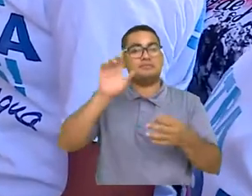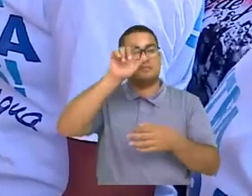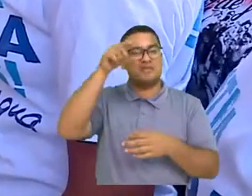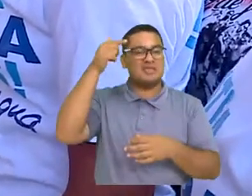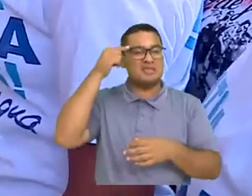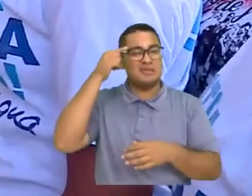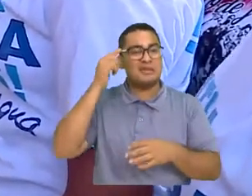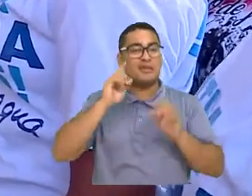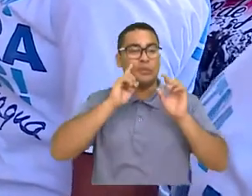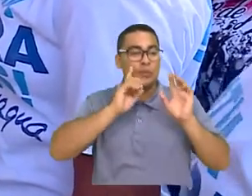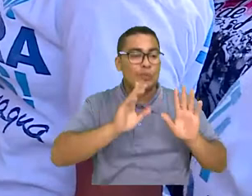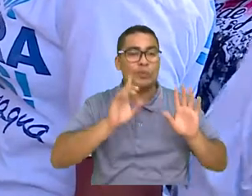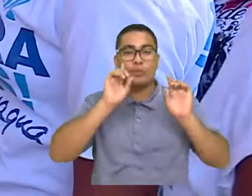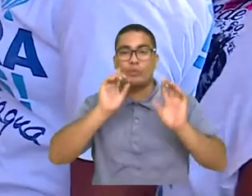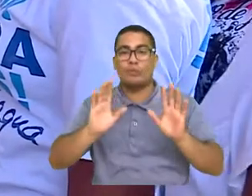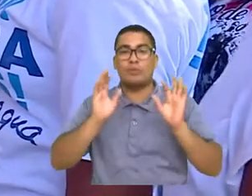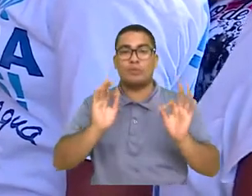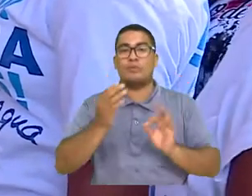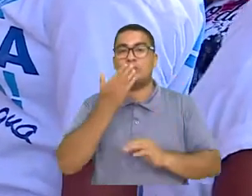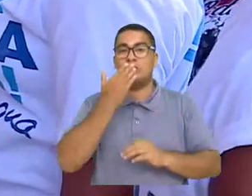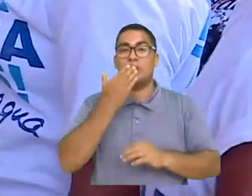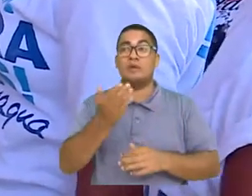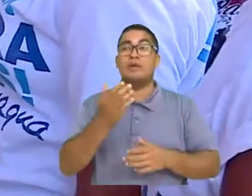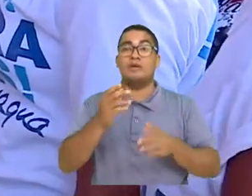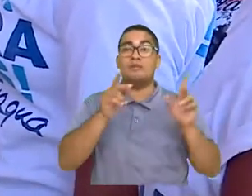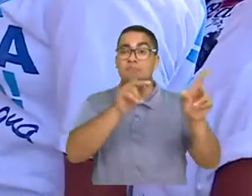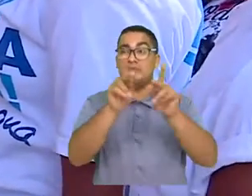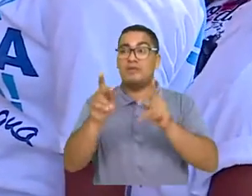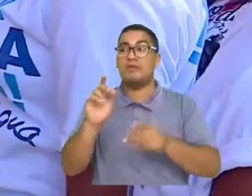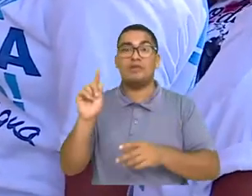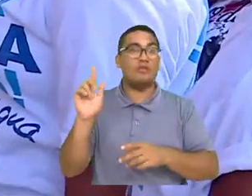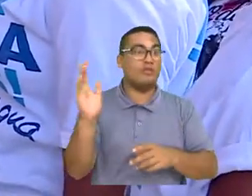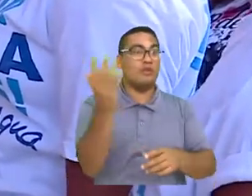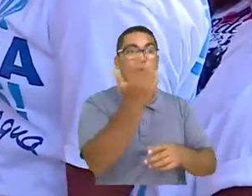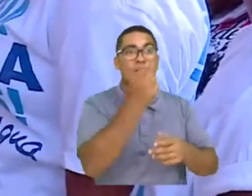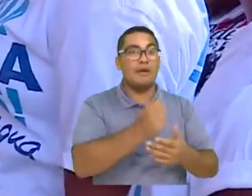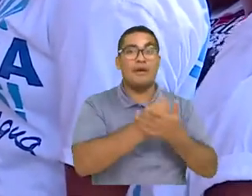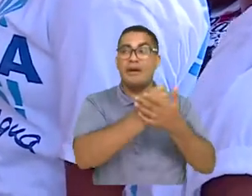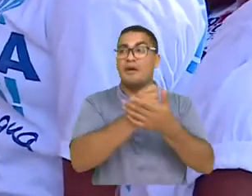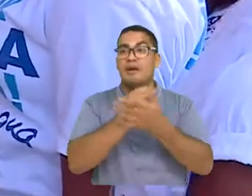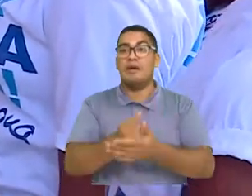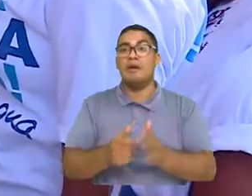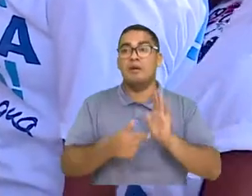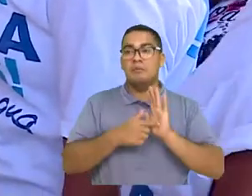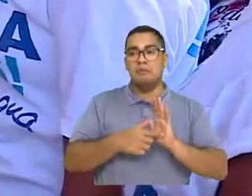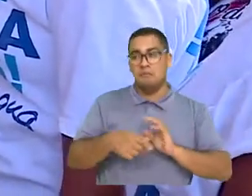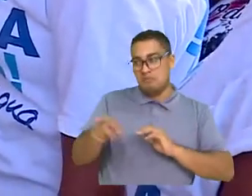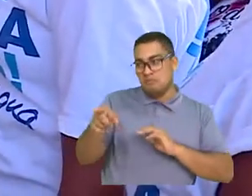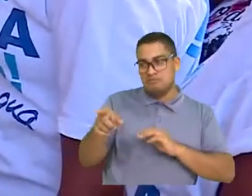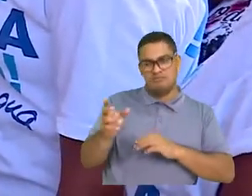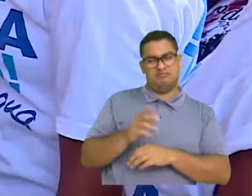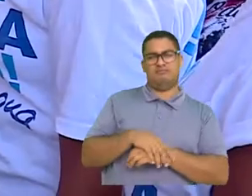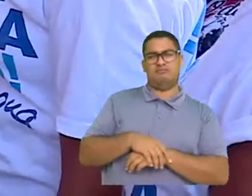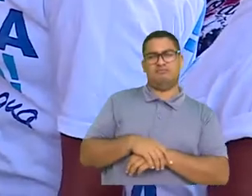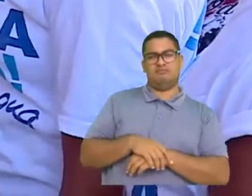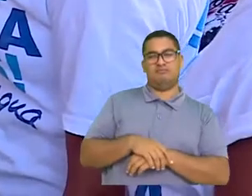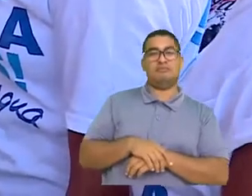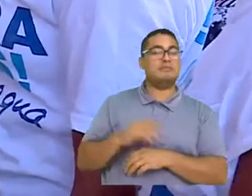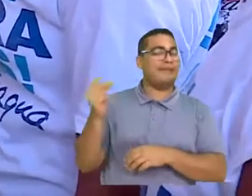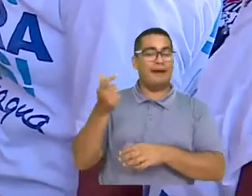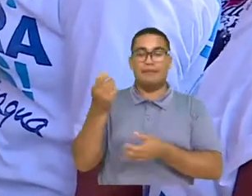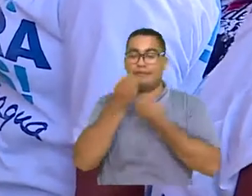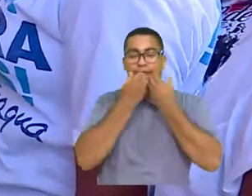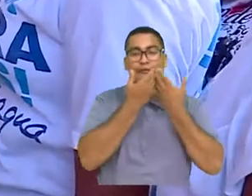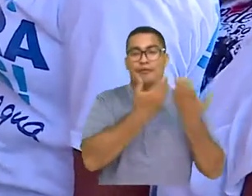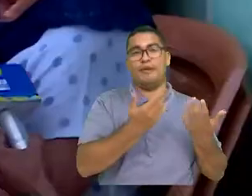Muchas gracias. Y con la ayuda de todos nosotros, porque si nosotros vemos algo que viene por ahí raro, hay que reportarlo.